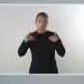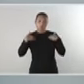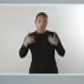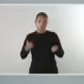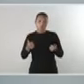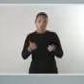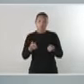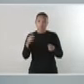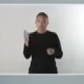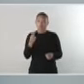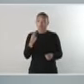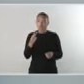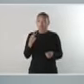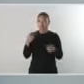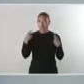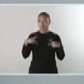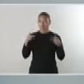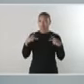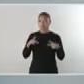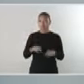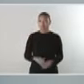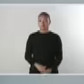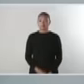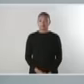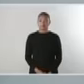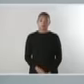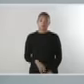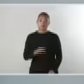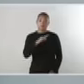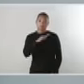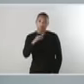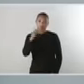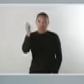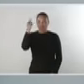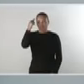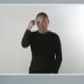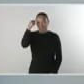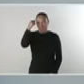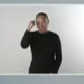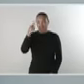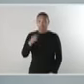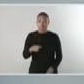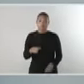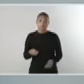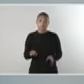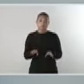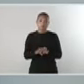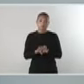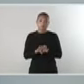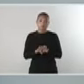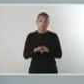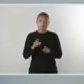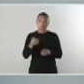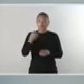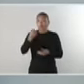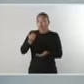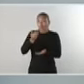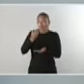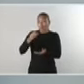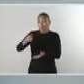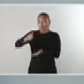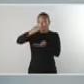dimensión de la necesidad de nuestra gente no se puede pensar que solo con despensas